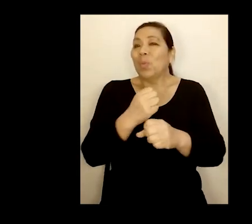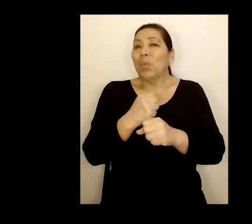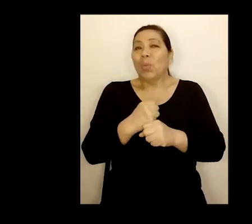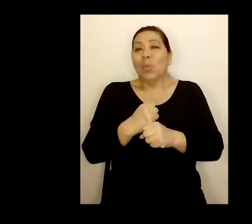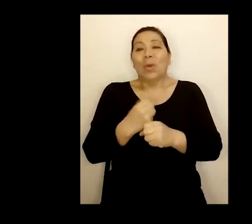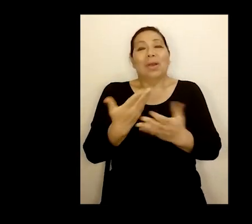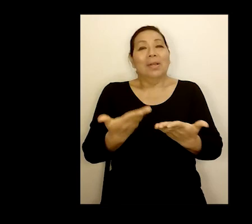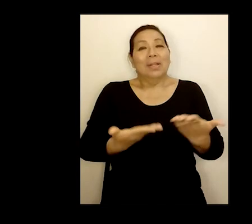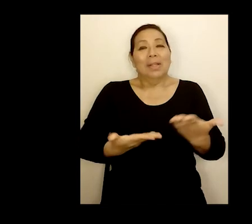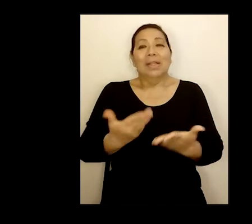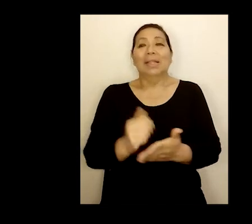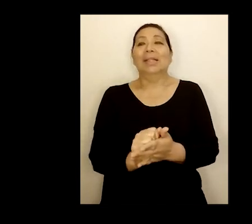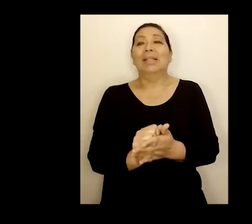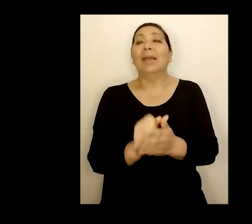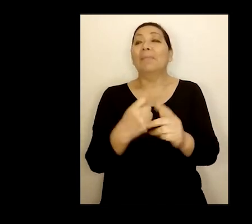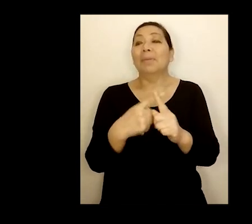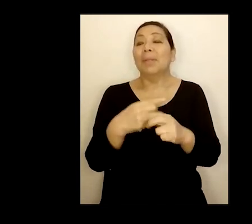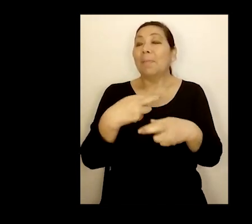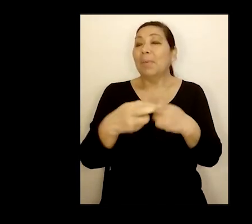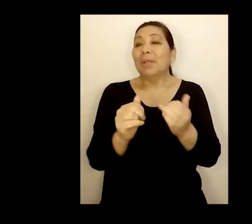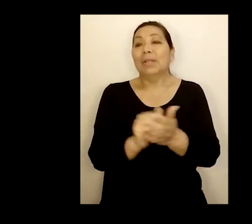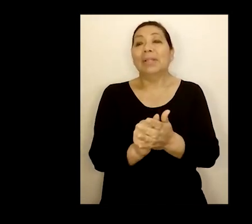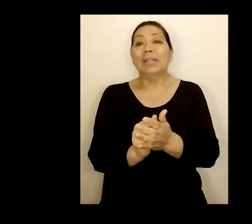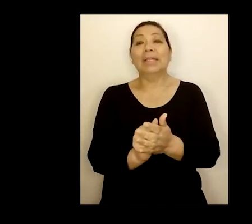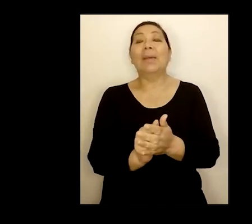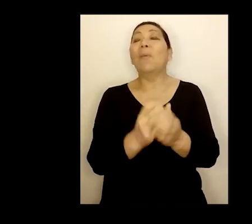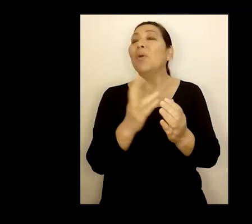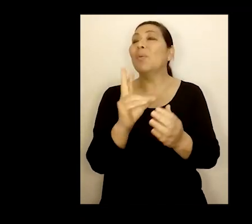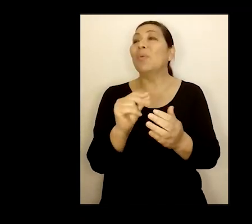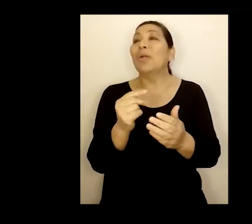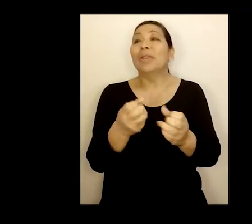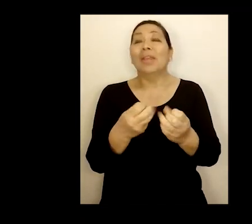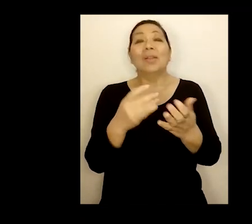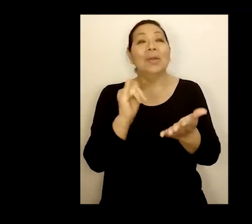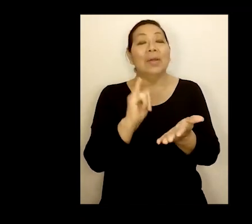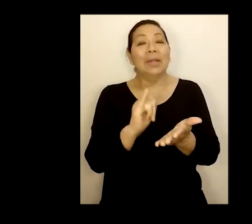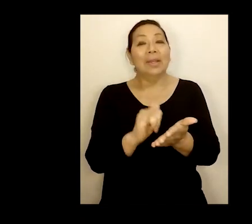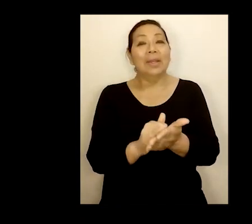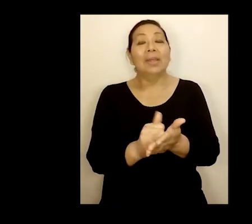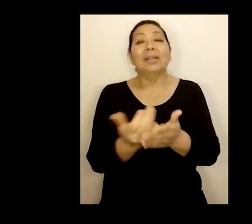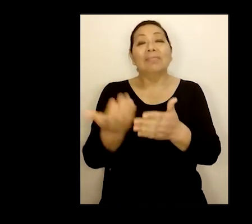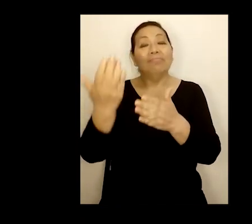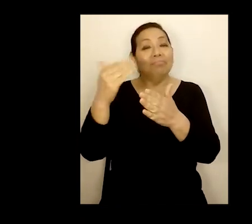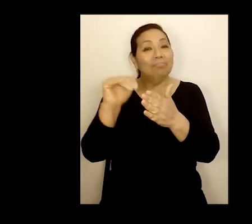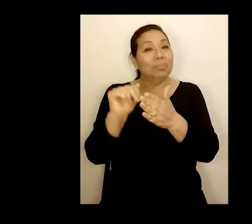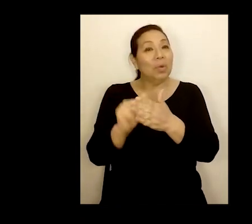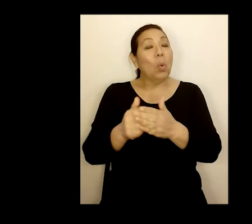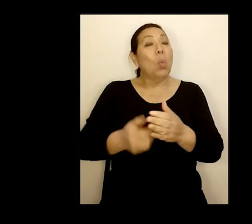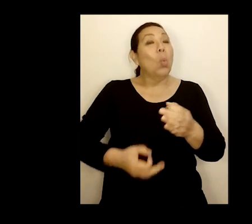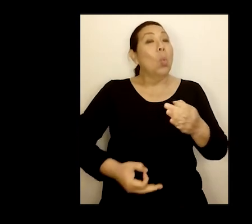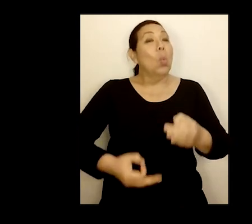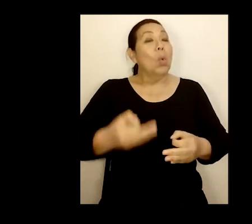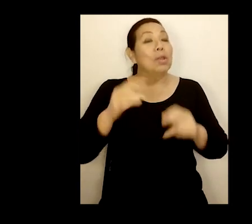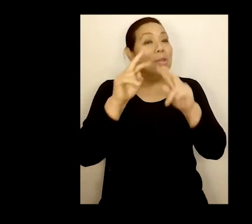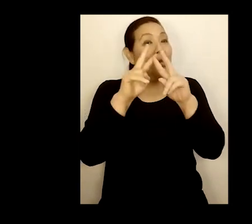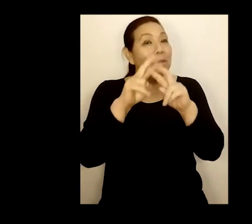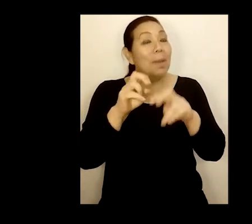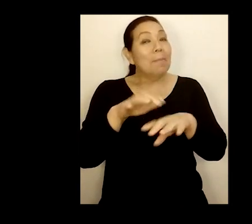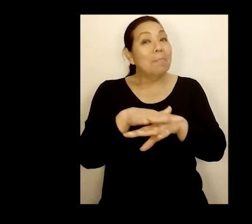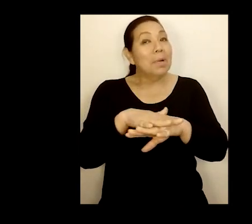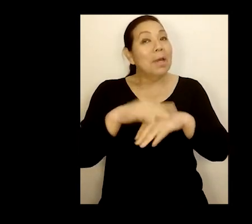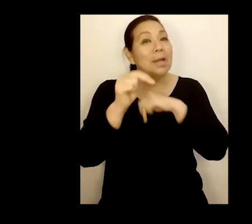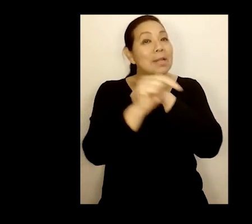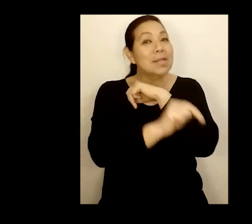vía una excepción de improcedencia de la acción, ¿no? Tanto así que incluso el Juzgado de Investigación